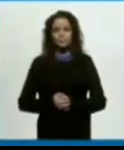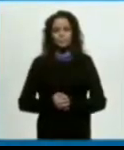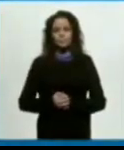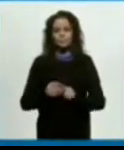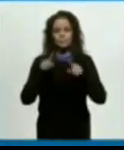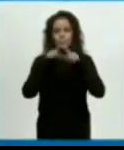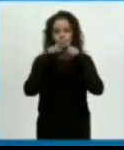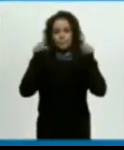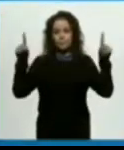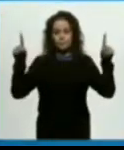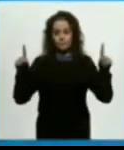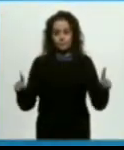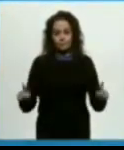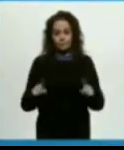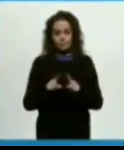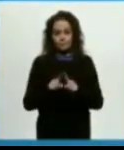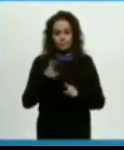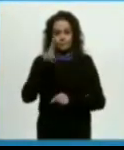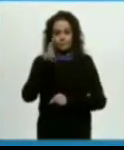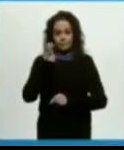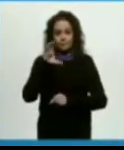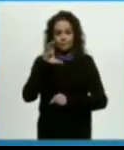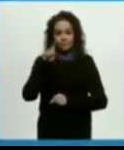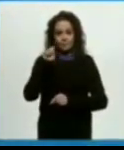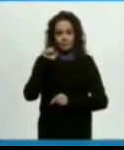un rectángulo